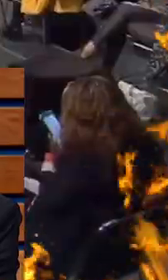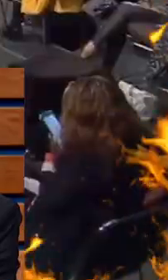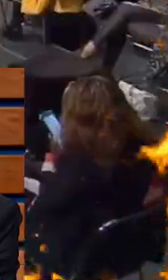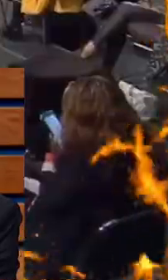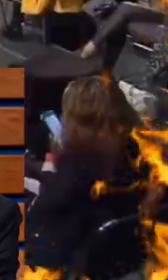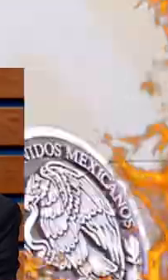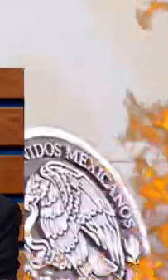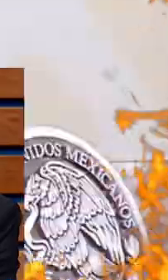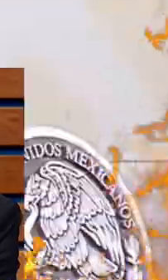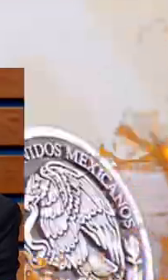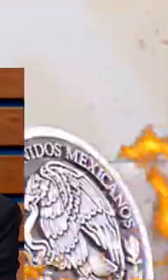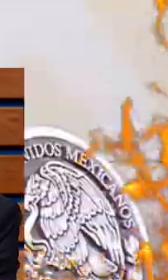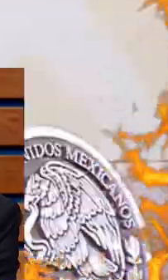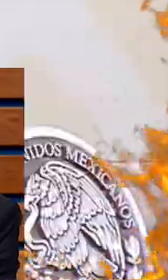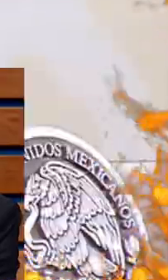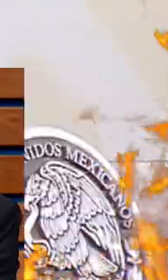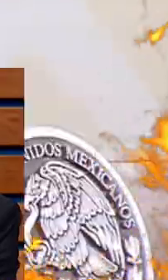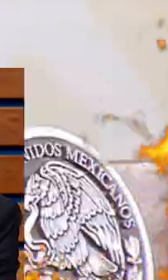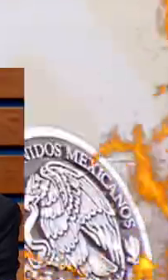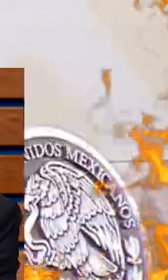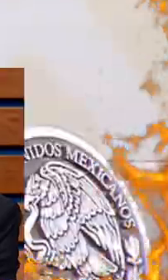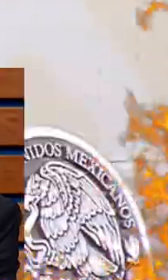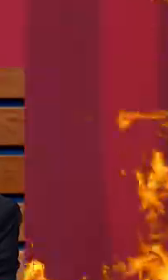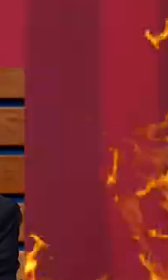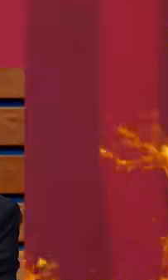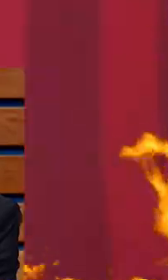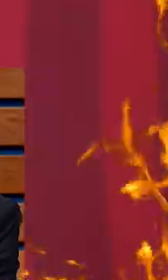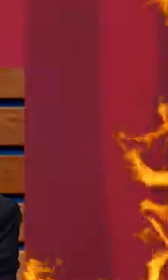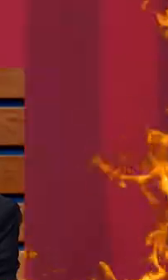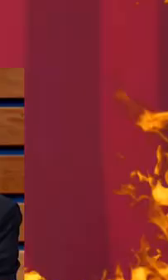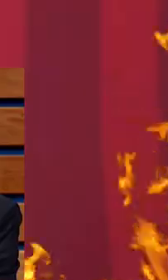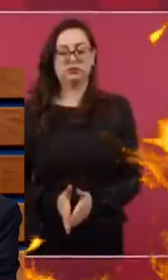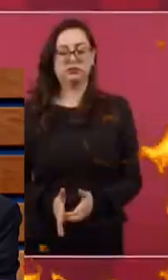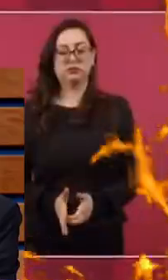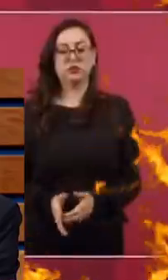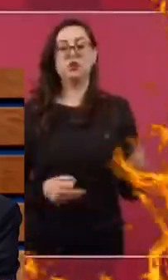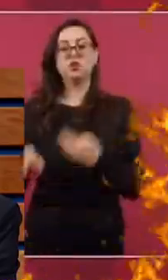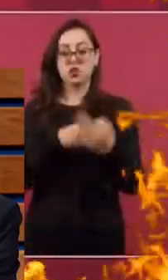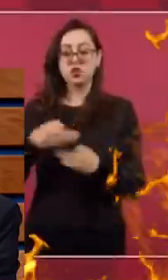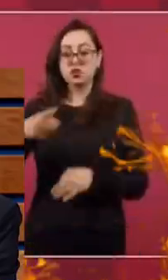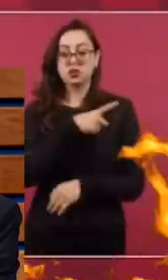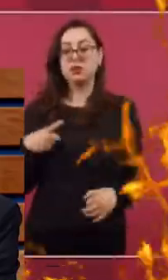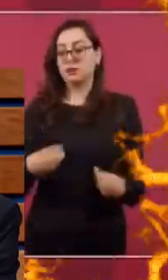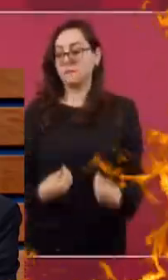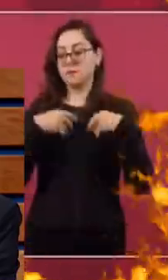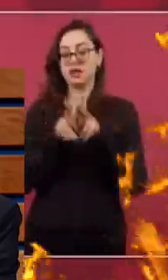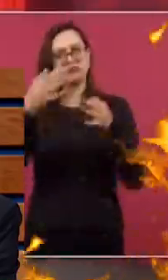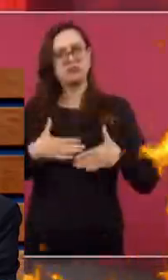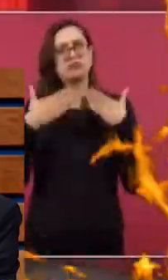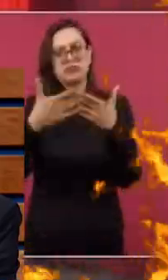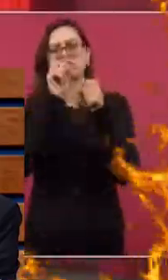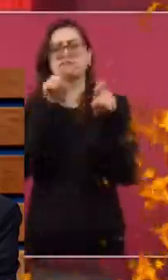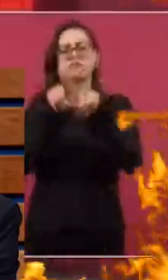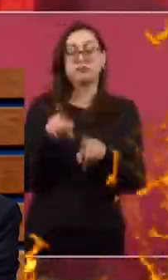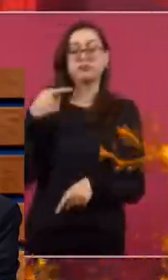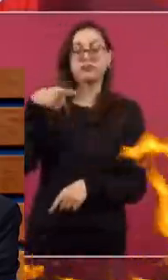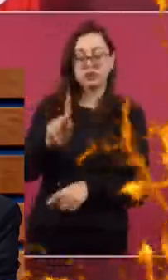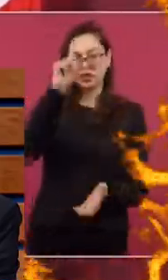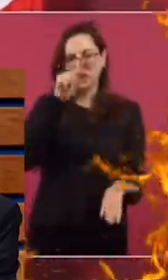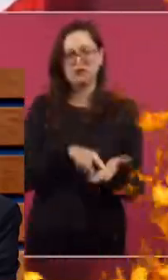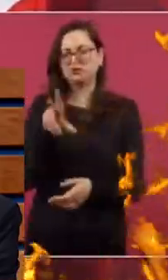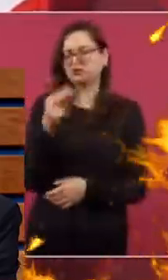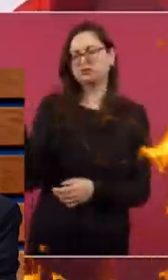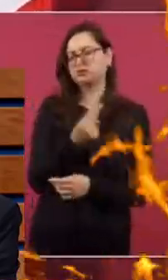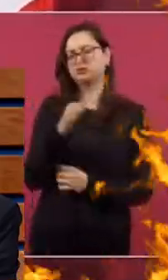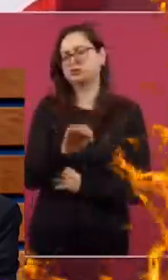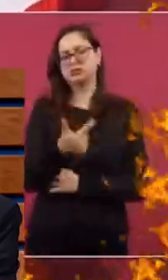Nosotros vamos a seguir actuando como lo hemos venido haciendo, de manera responsable. Sí vamos a investigar el caso, ya lo expresé. Creo que no hace